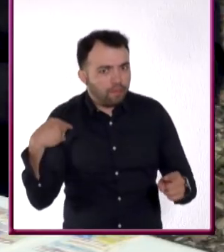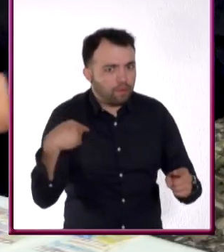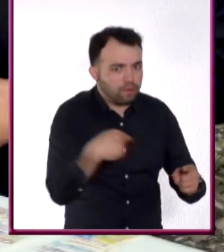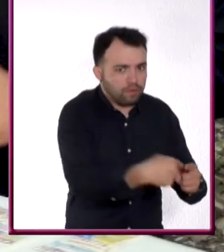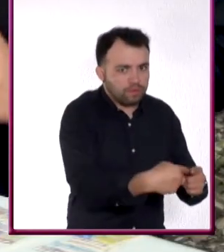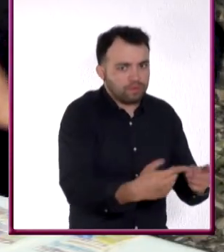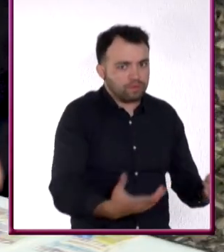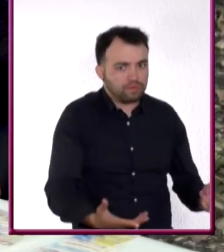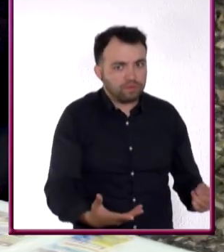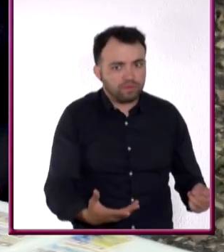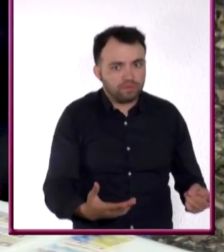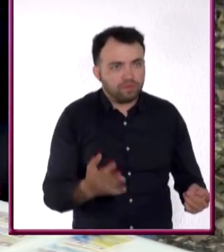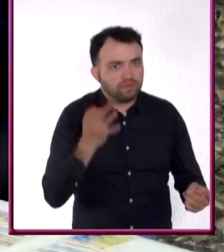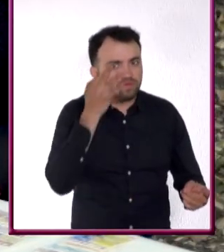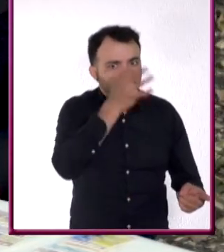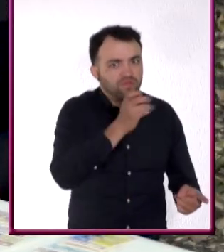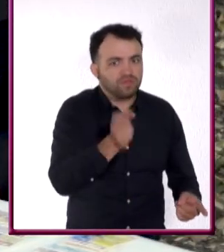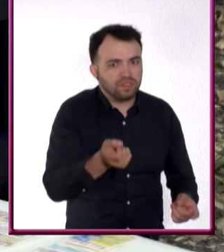Sí.